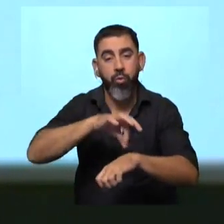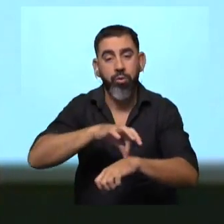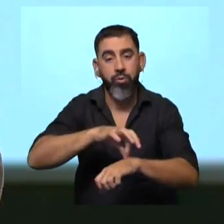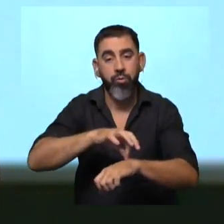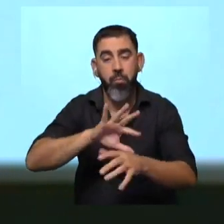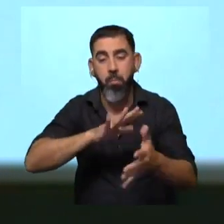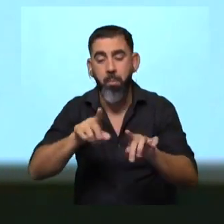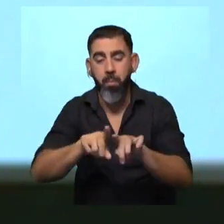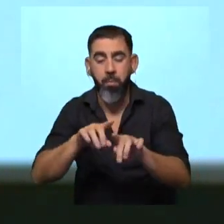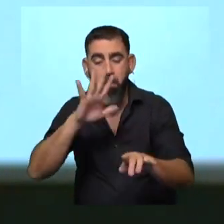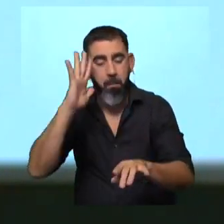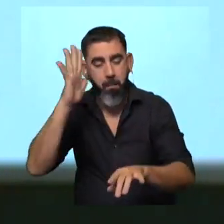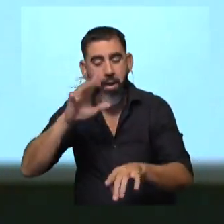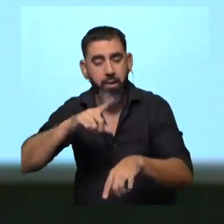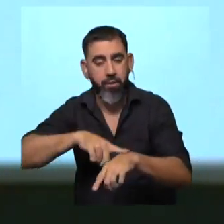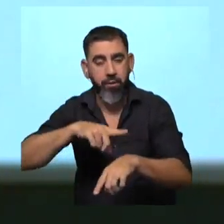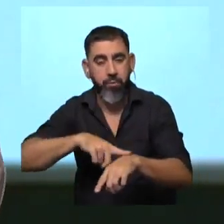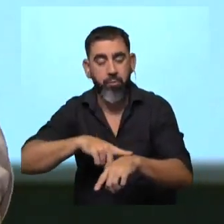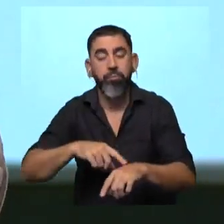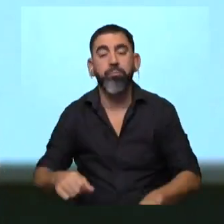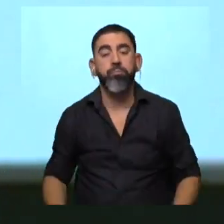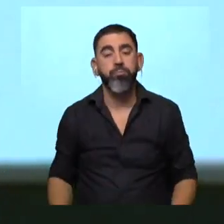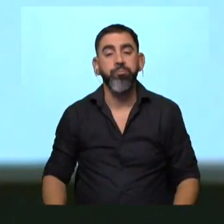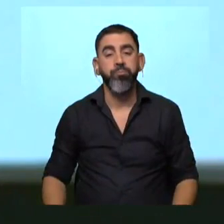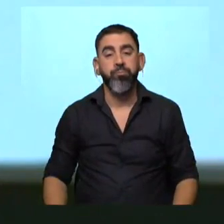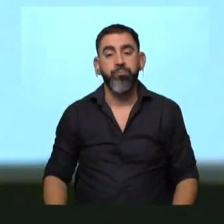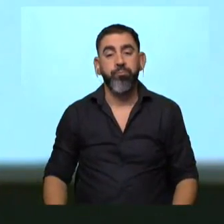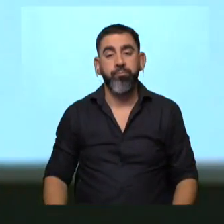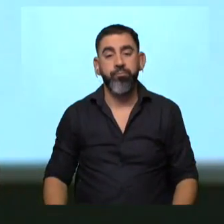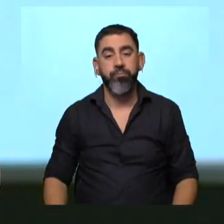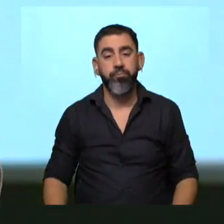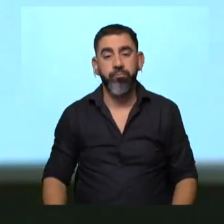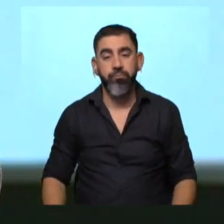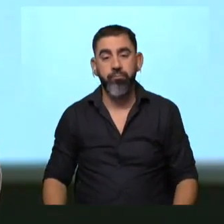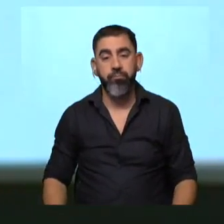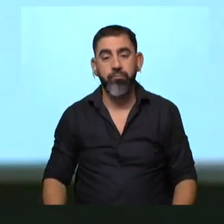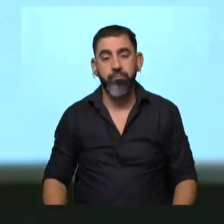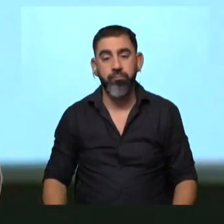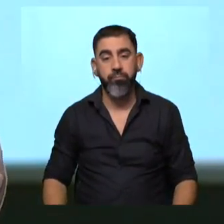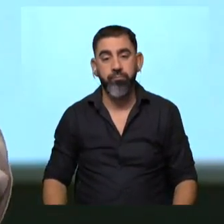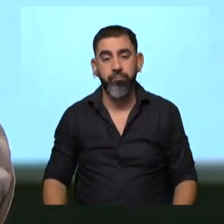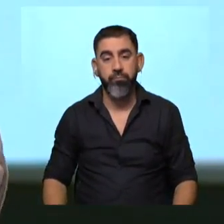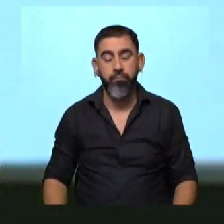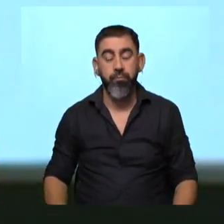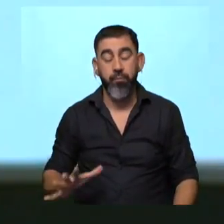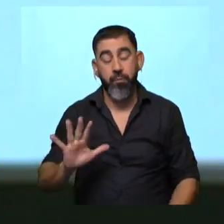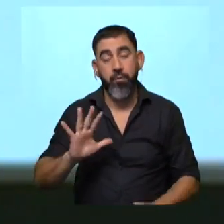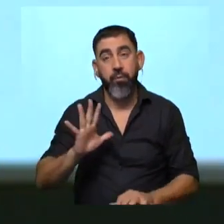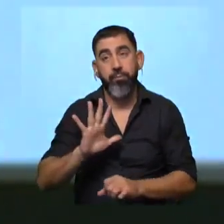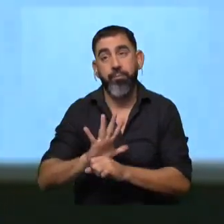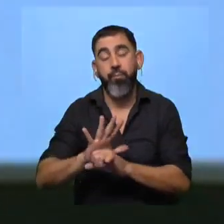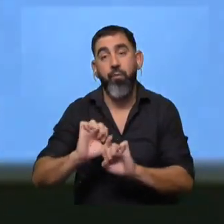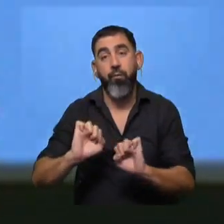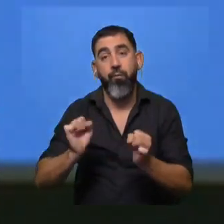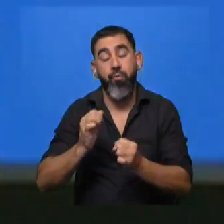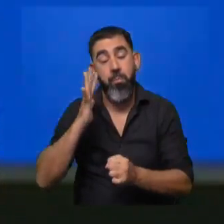menos también esperado desde el punto de vista epidemiológico, y bueno, sí, fue como un balde de agua fría. Claro. Encontrar